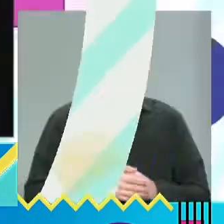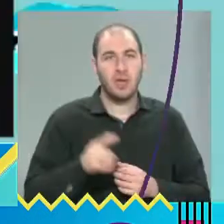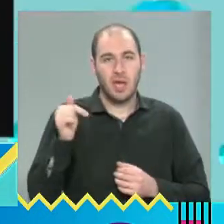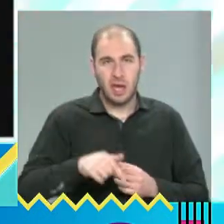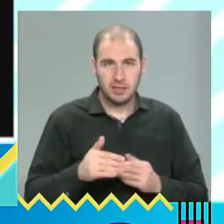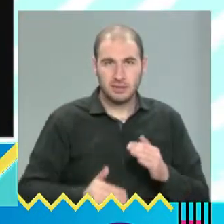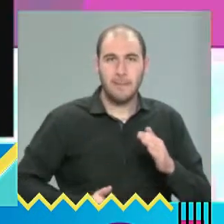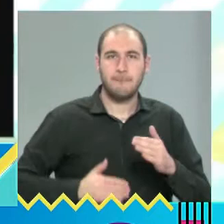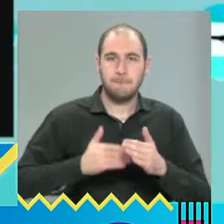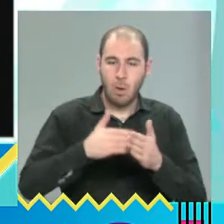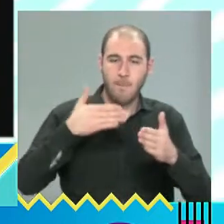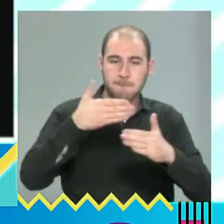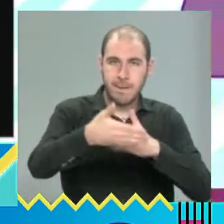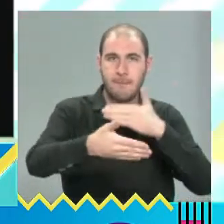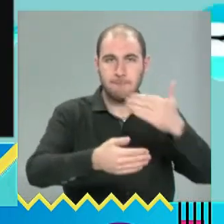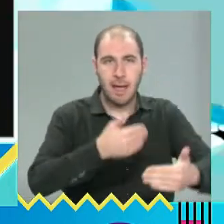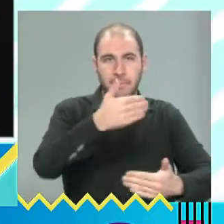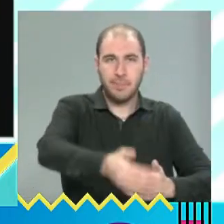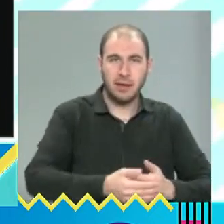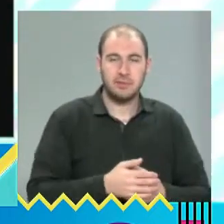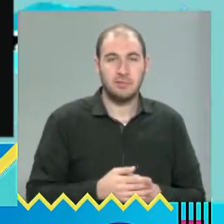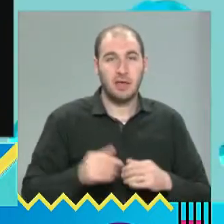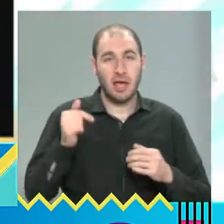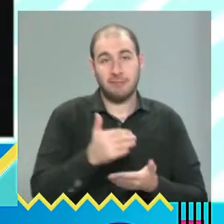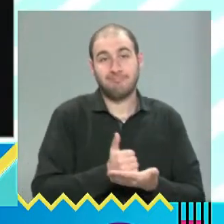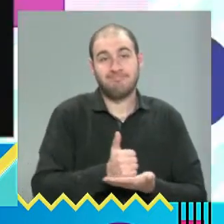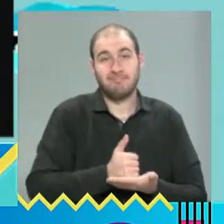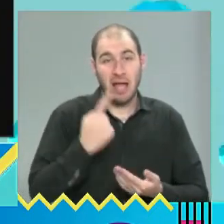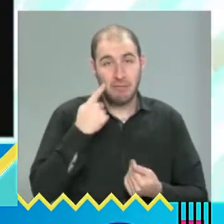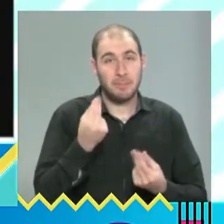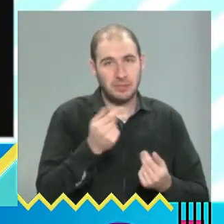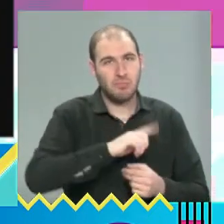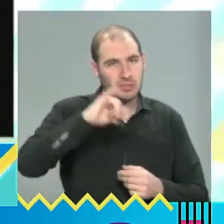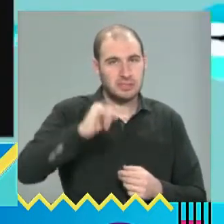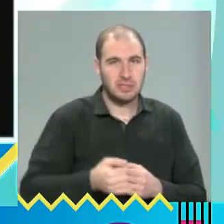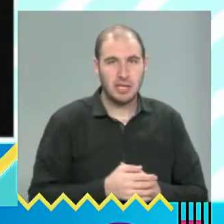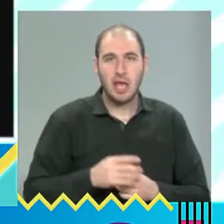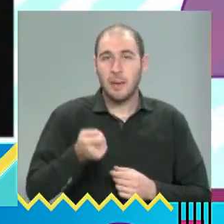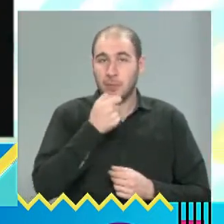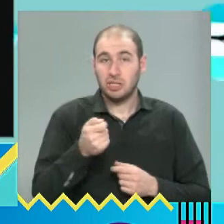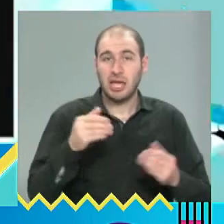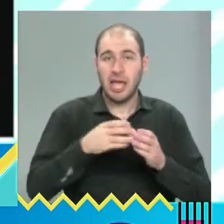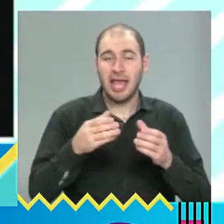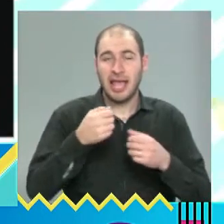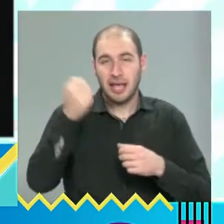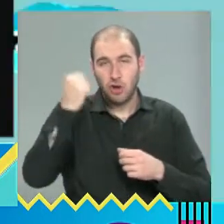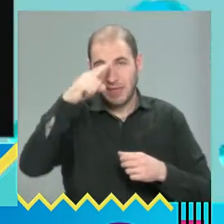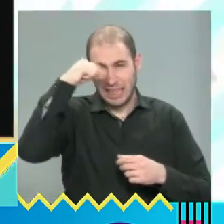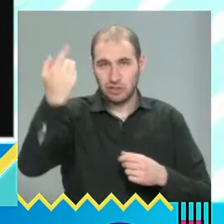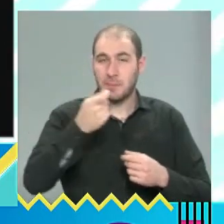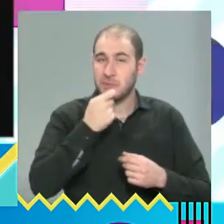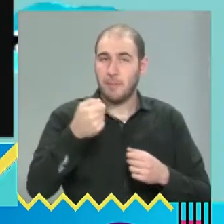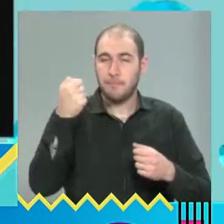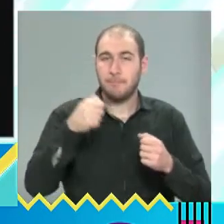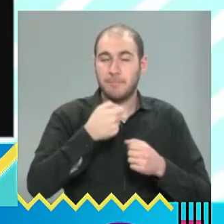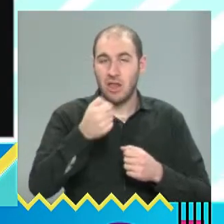estamos pasando varios puntos la meta inflacionaria y hay que esperar impacto a precios. Hay periodistas, economistas internacionales, por ejemplo el